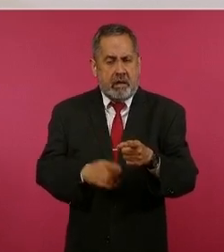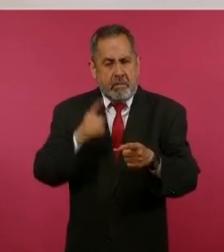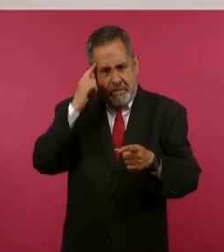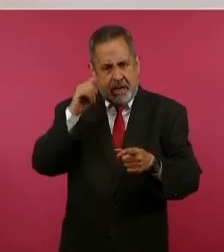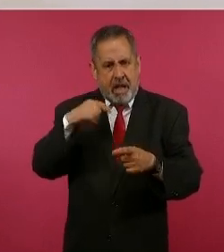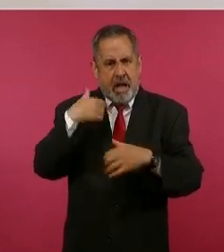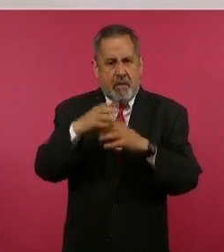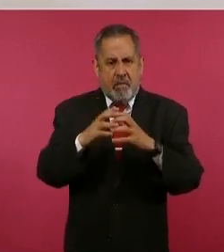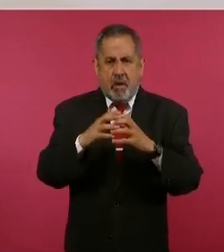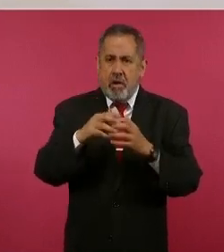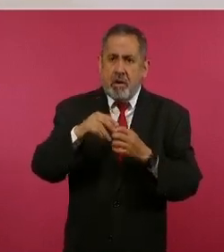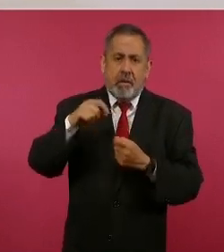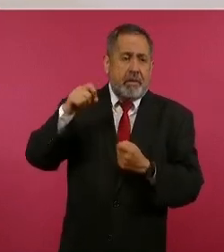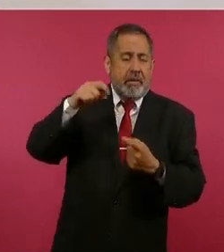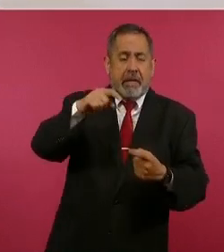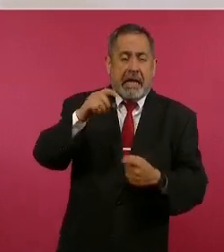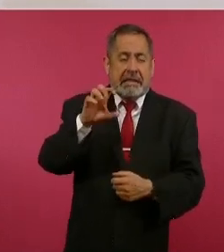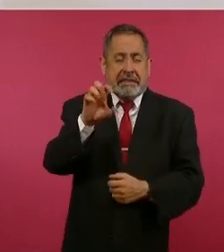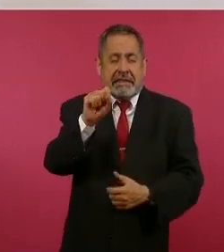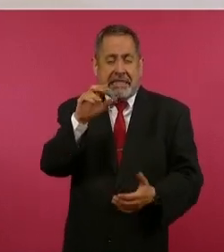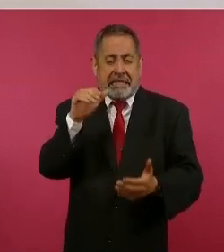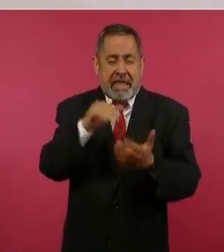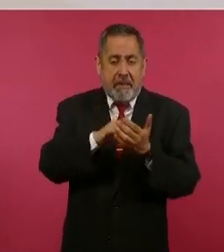órbita 60,000